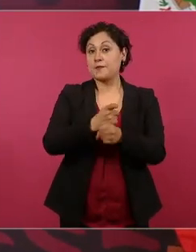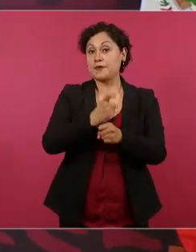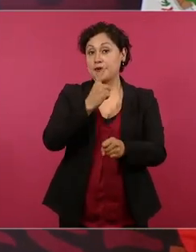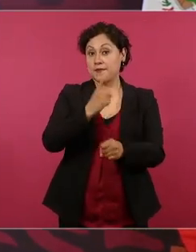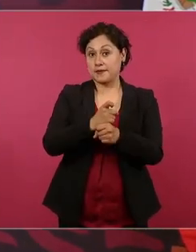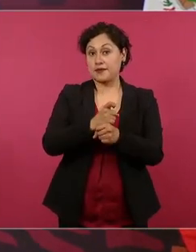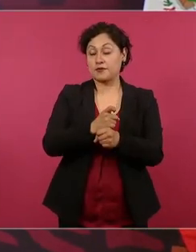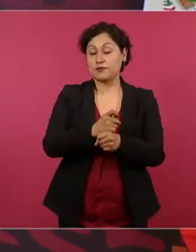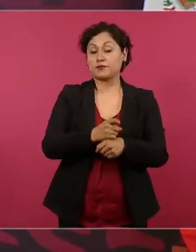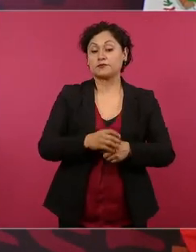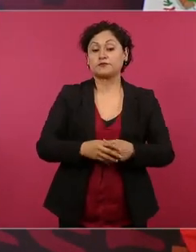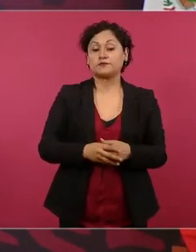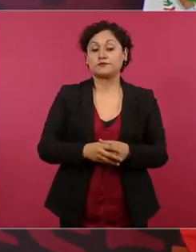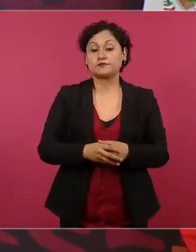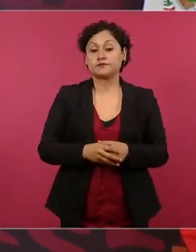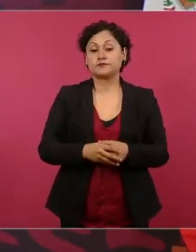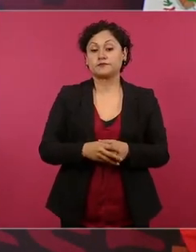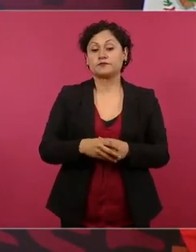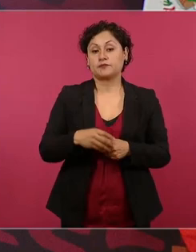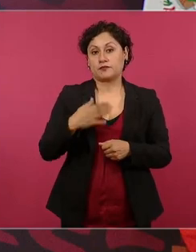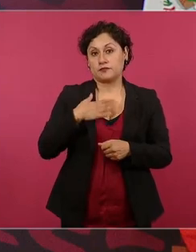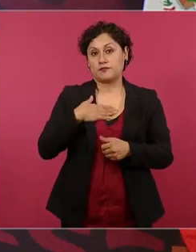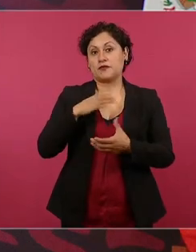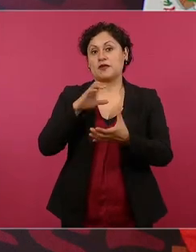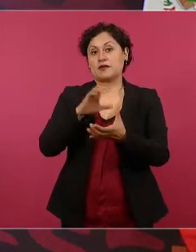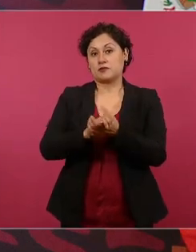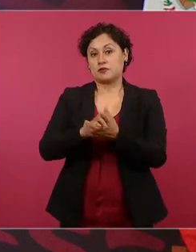a Rocío, mi esposa,